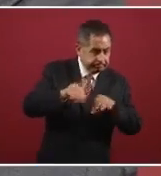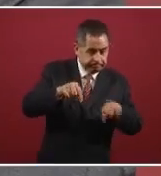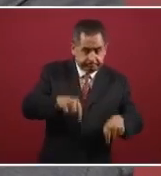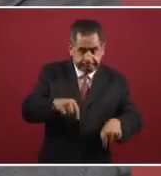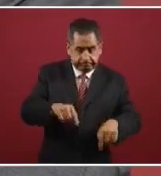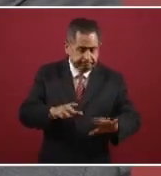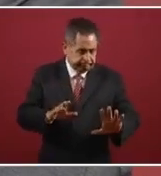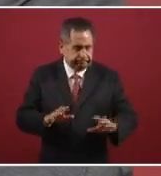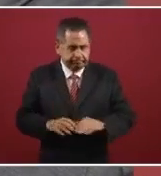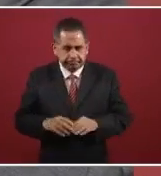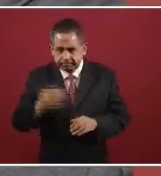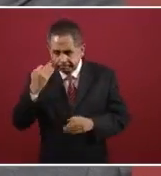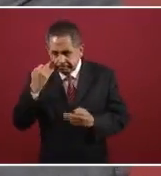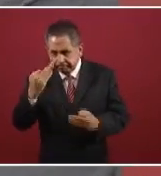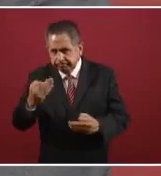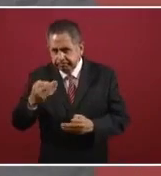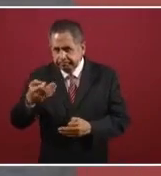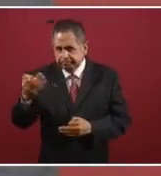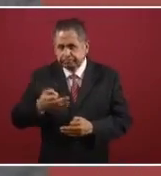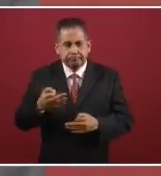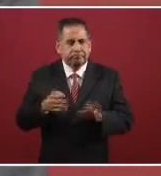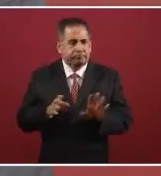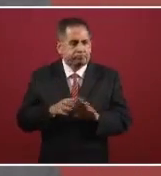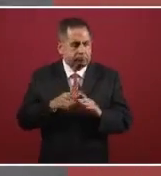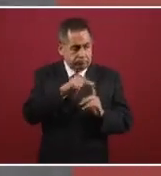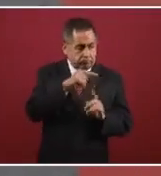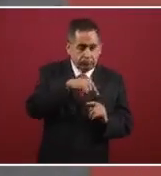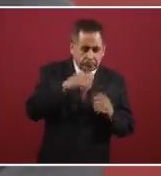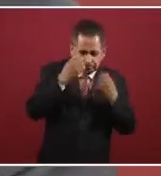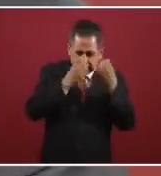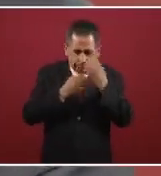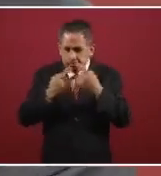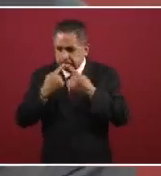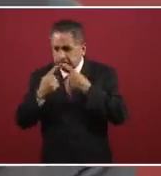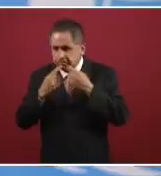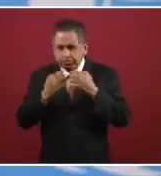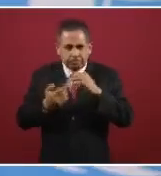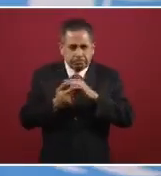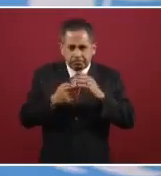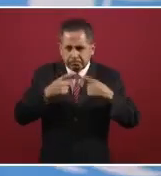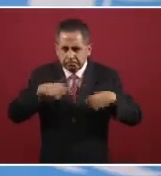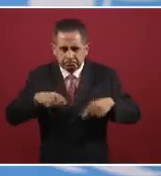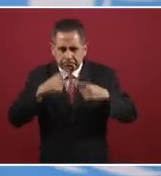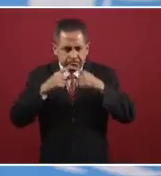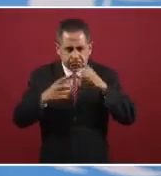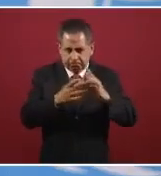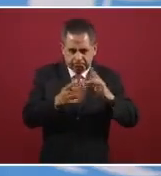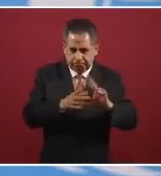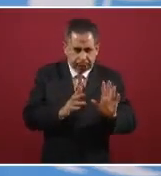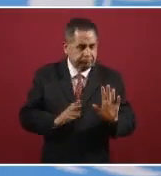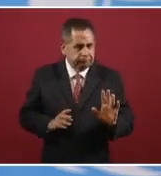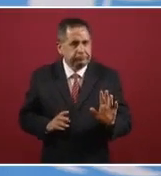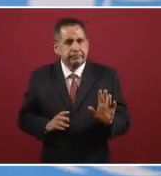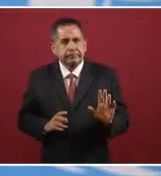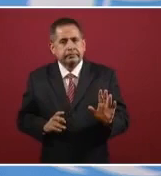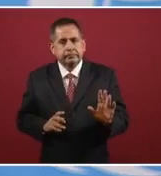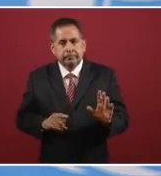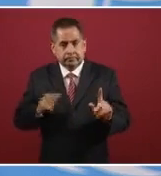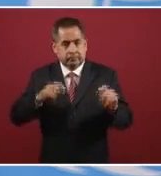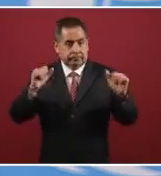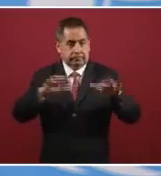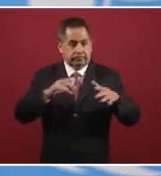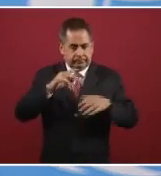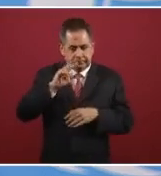trabajando, haciendo reflexiones, análisis en las mesas de este